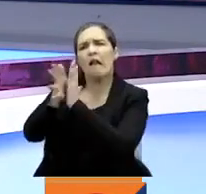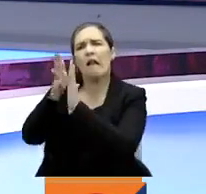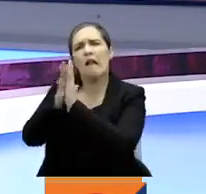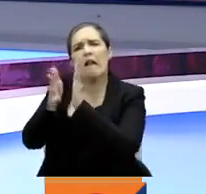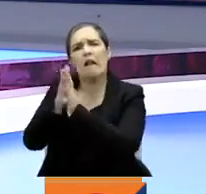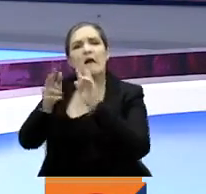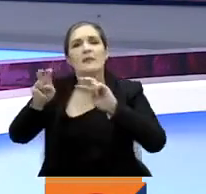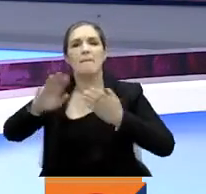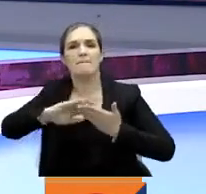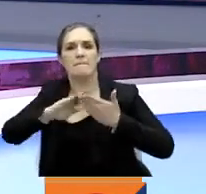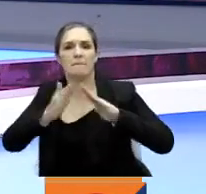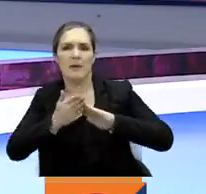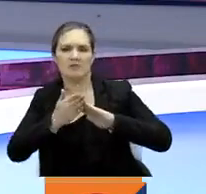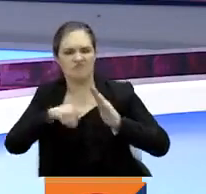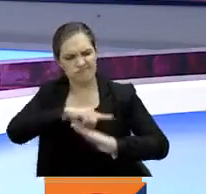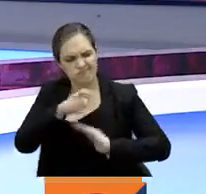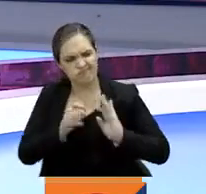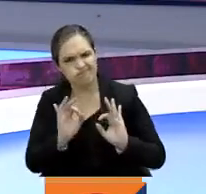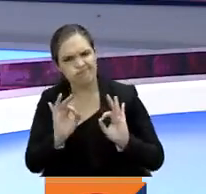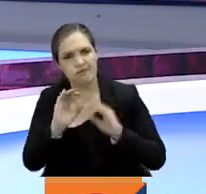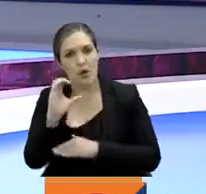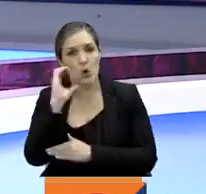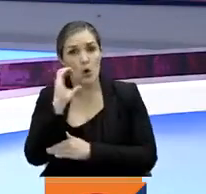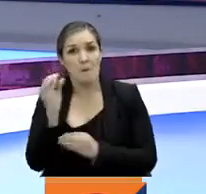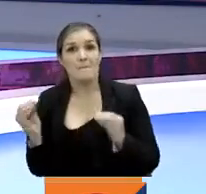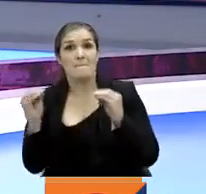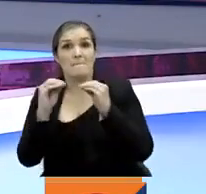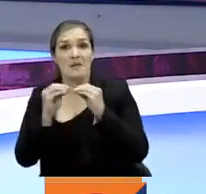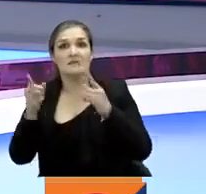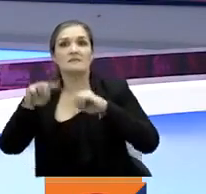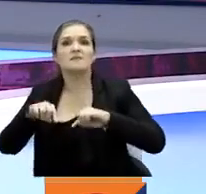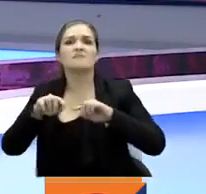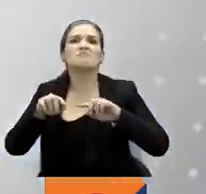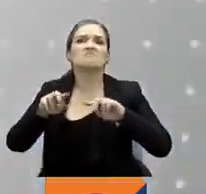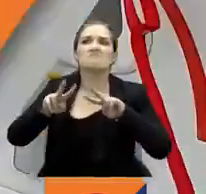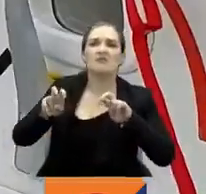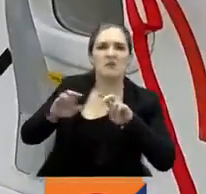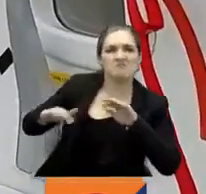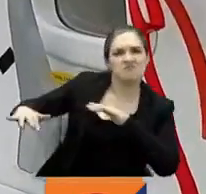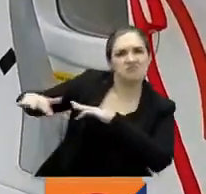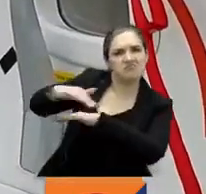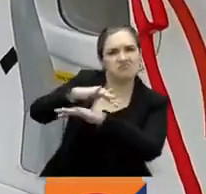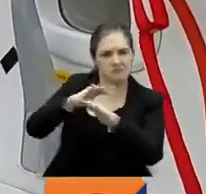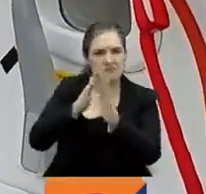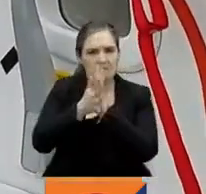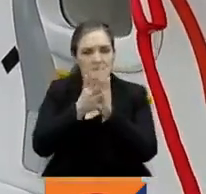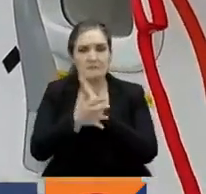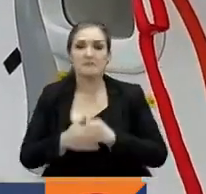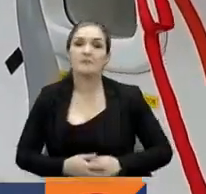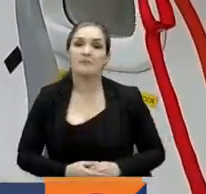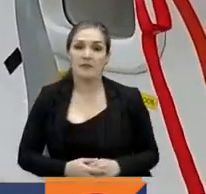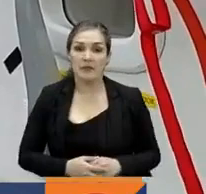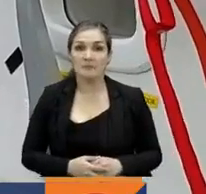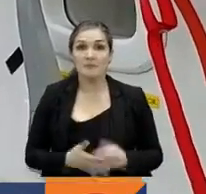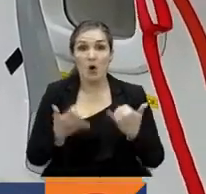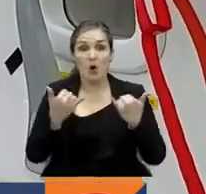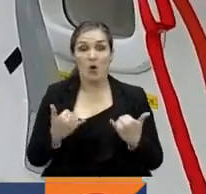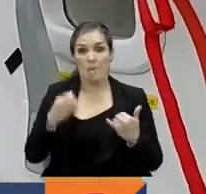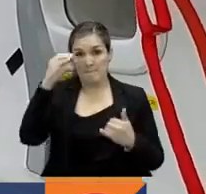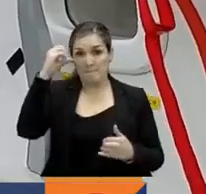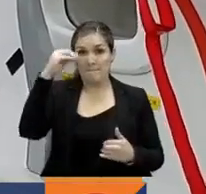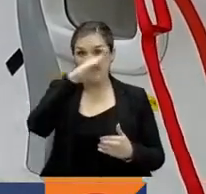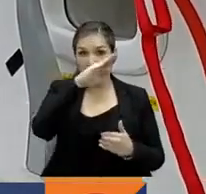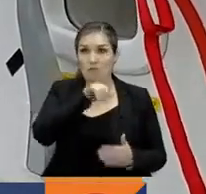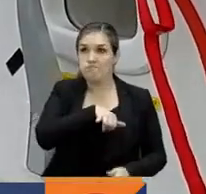de Colombia. Nuestro compañero John López acompaña al mandatario en su recorrido. El presidente Gustavo Petro inicia hoy una gira